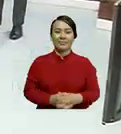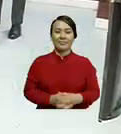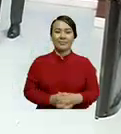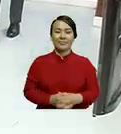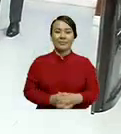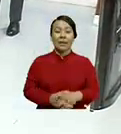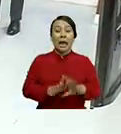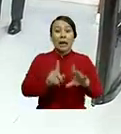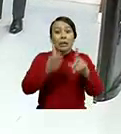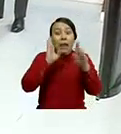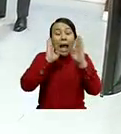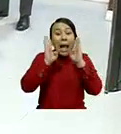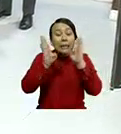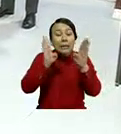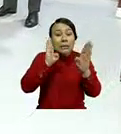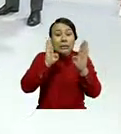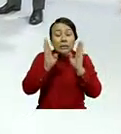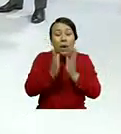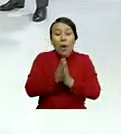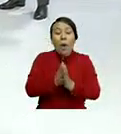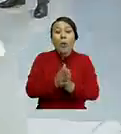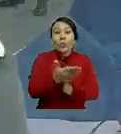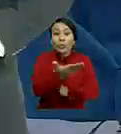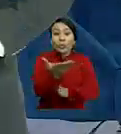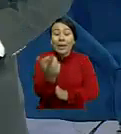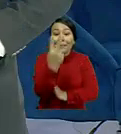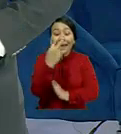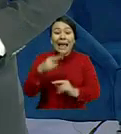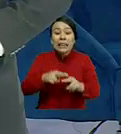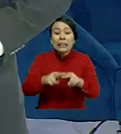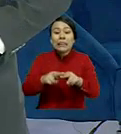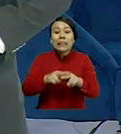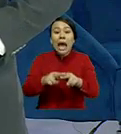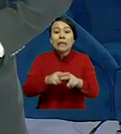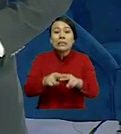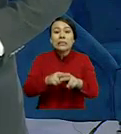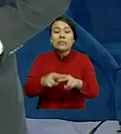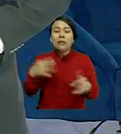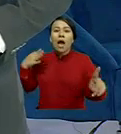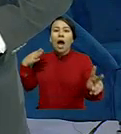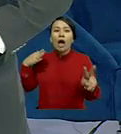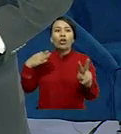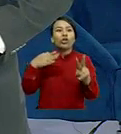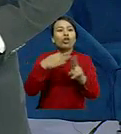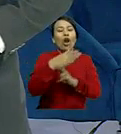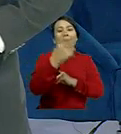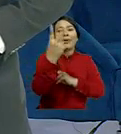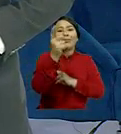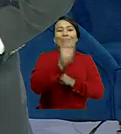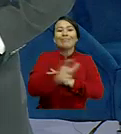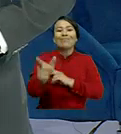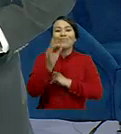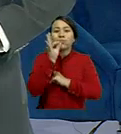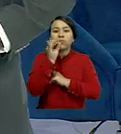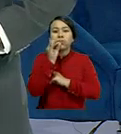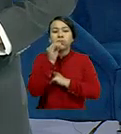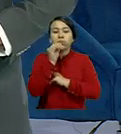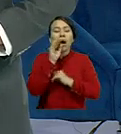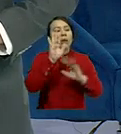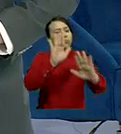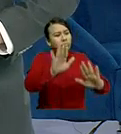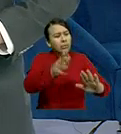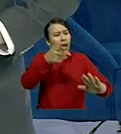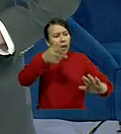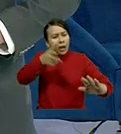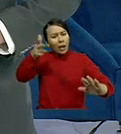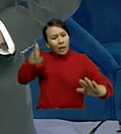Y presten mucha atención, amables televidentes, un taxista informal atropelló a dos agentes de la ATM. La fiscalía encontró